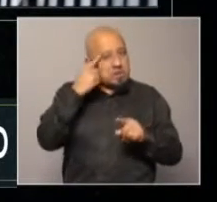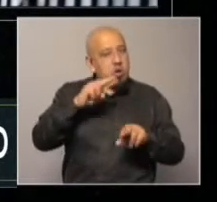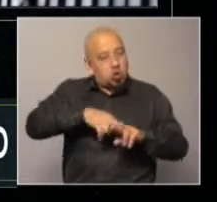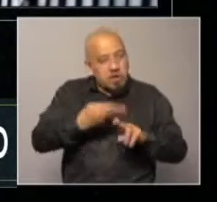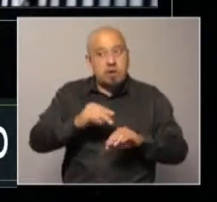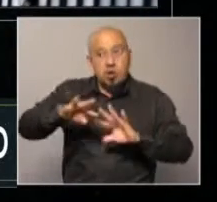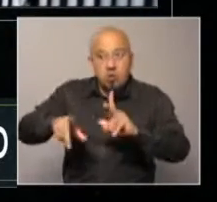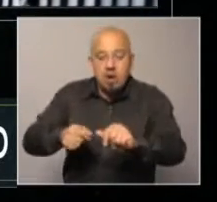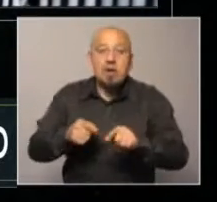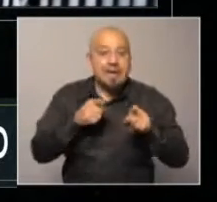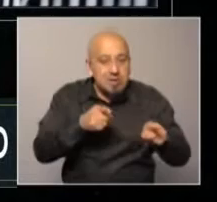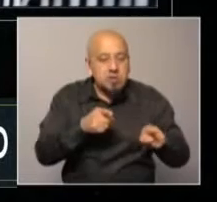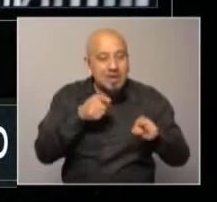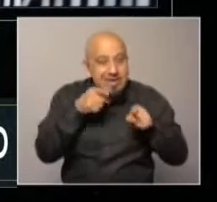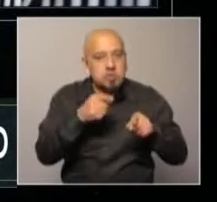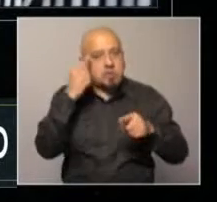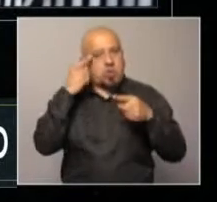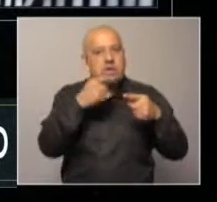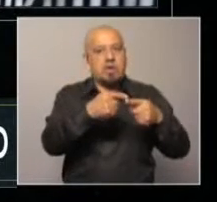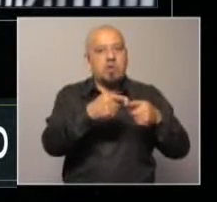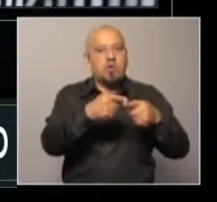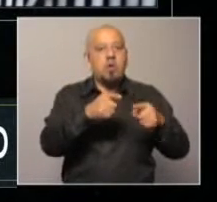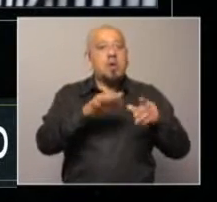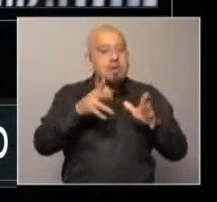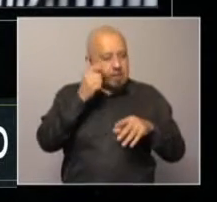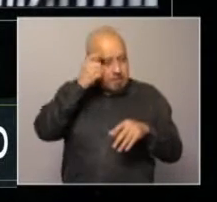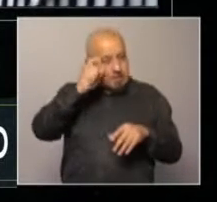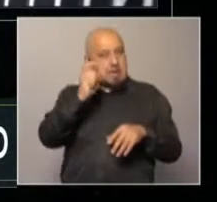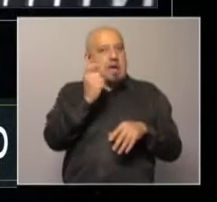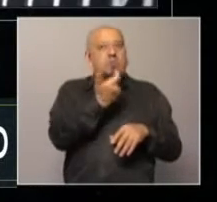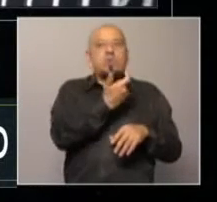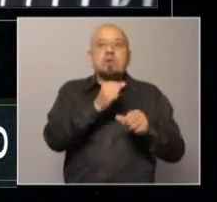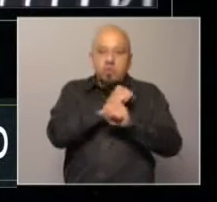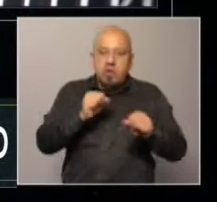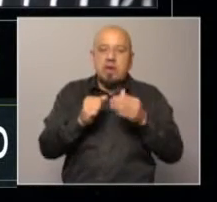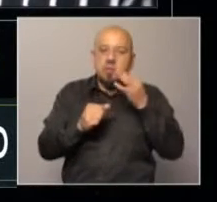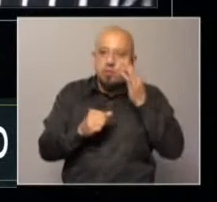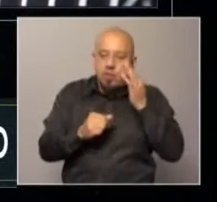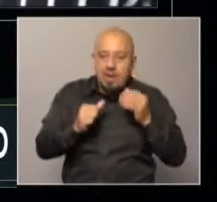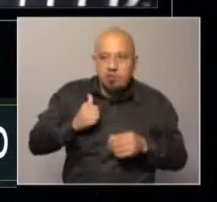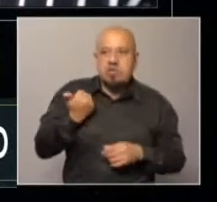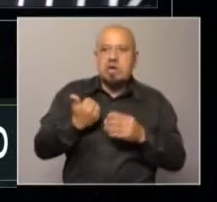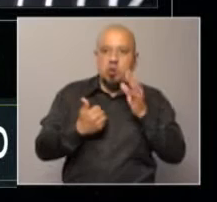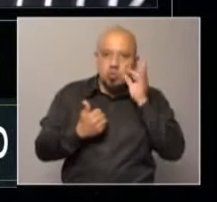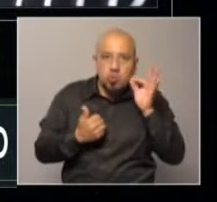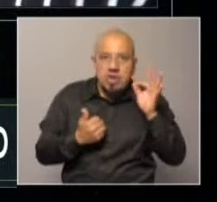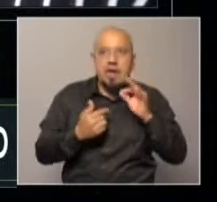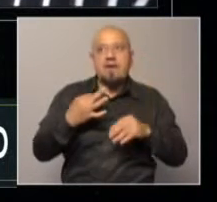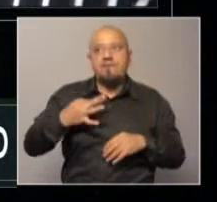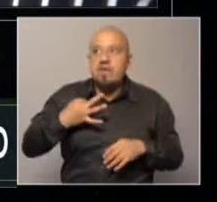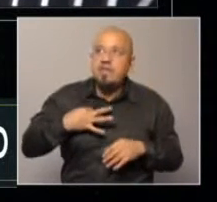manera en un panorama mucho mejor cuando ese adolescente crezca y se desarrolle en la vida y su trayectoria, y etc. Entonces, de alguna